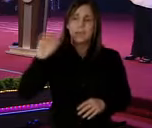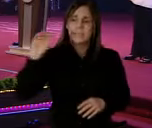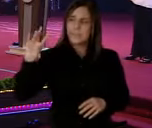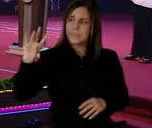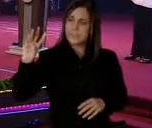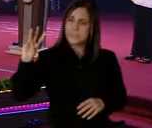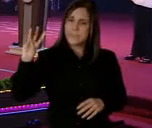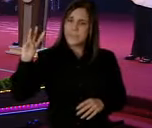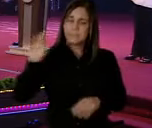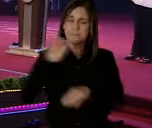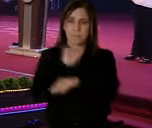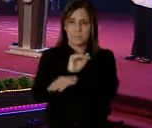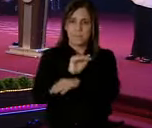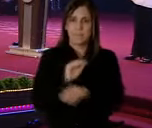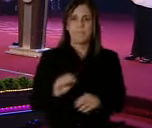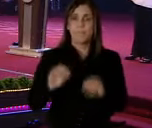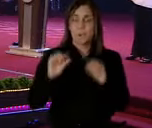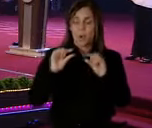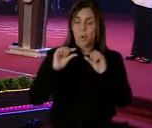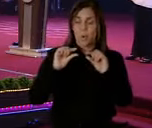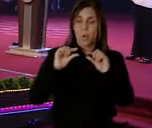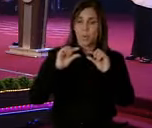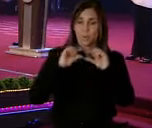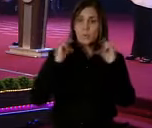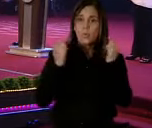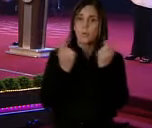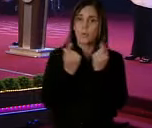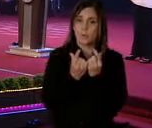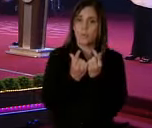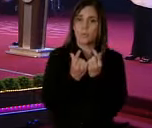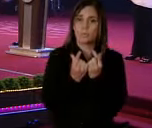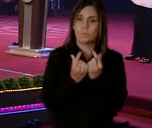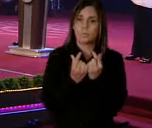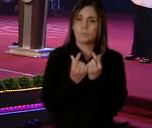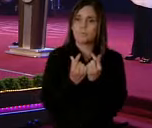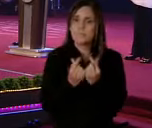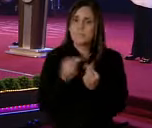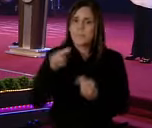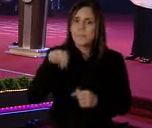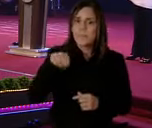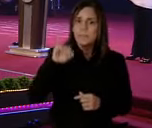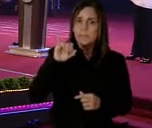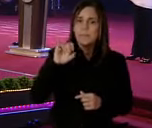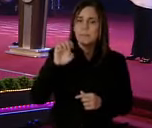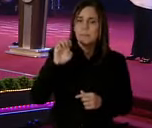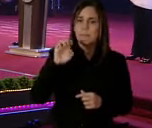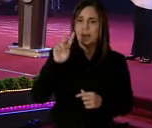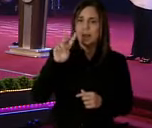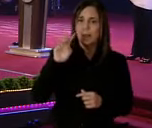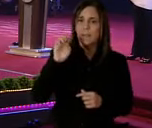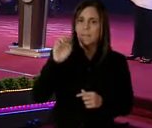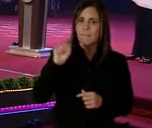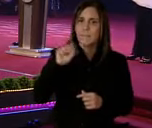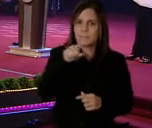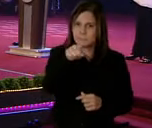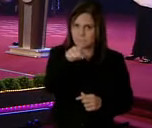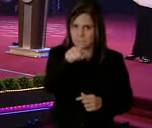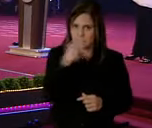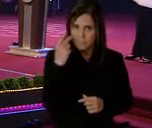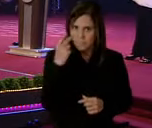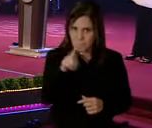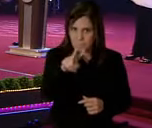El grupo va a ser Grupo Nieves de Sound of Heaven. No sé si lo dije bien, ¿verdad? Pues,